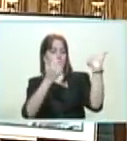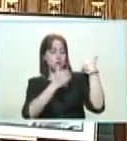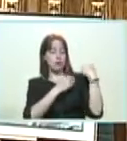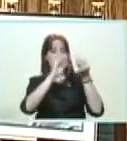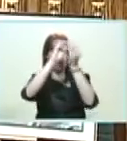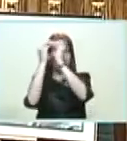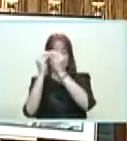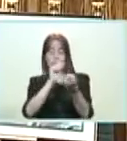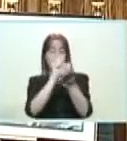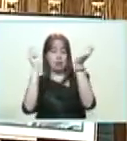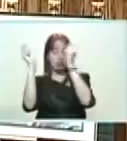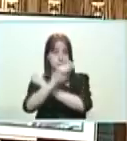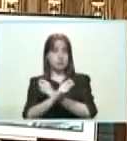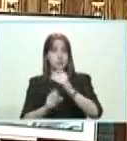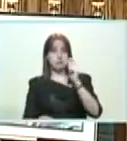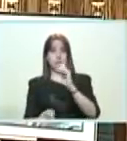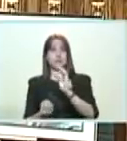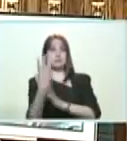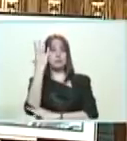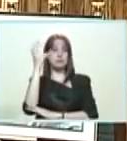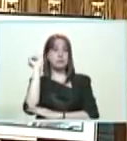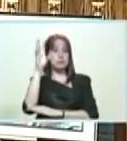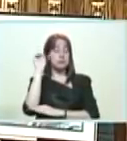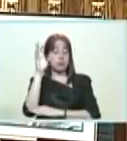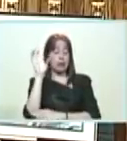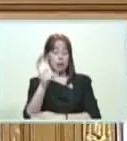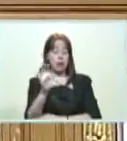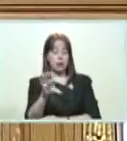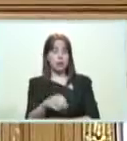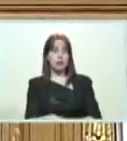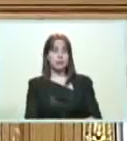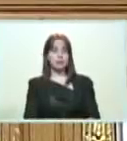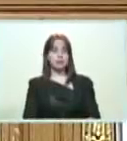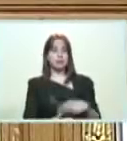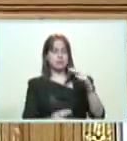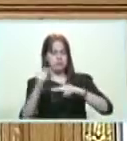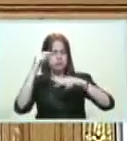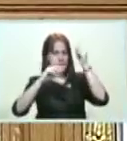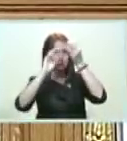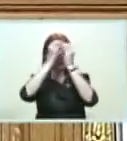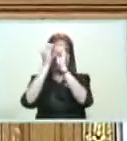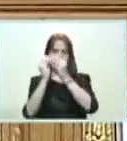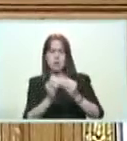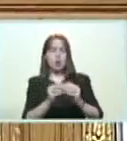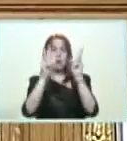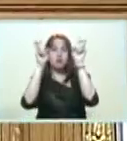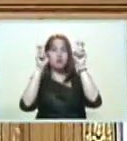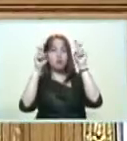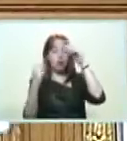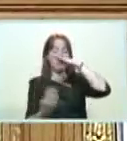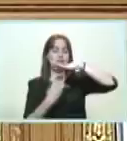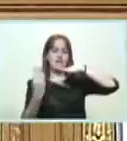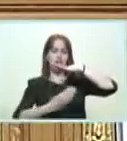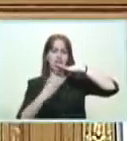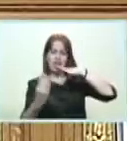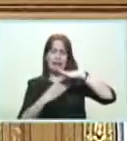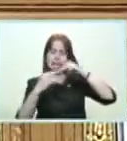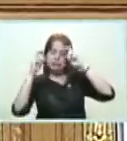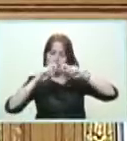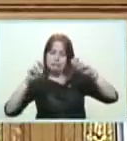refundar nuestra patria, de crear las nuevas bases, de